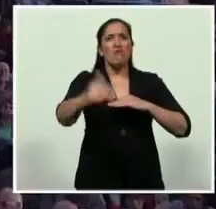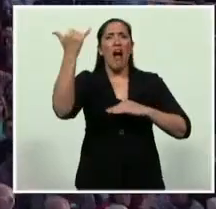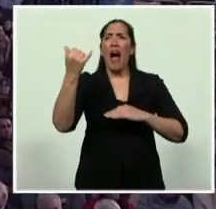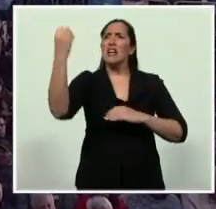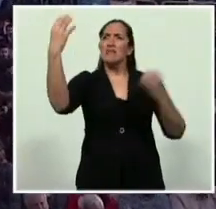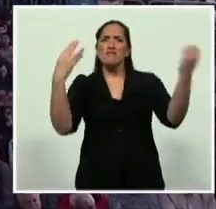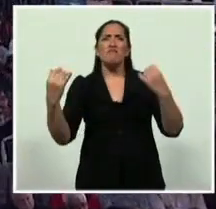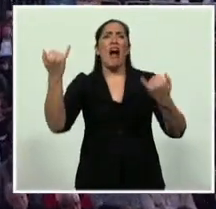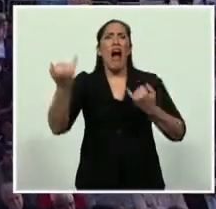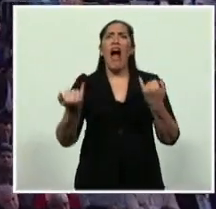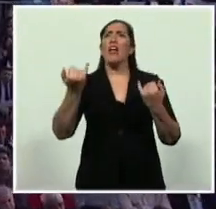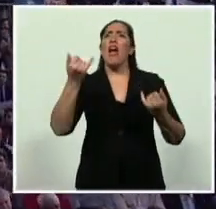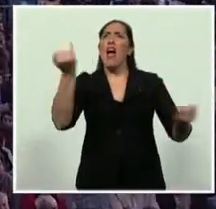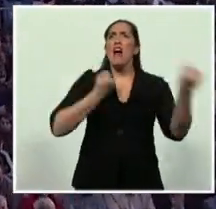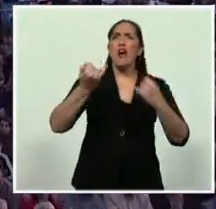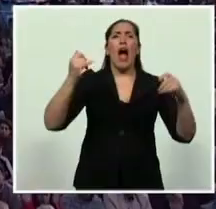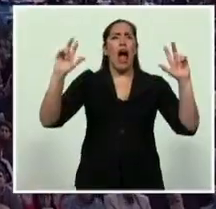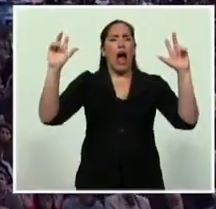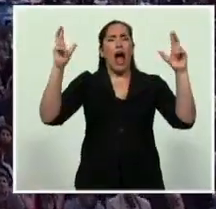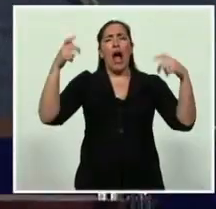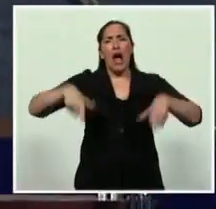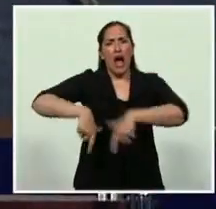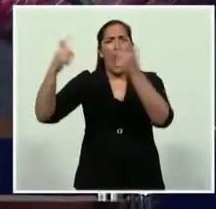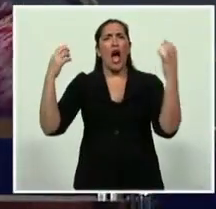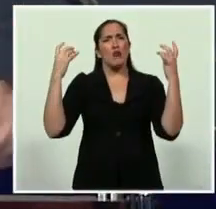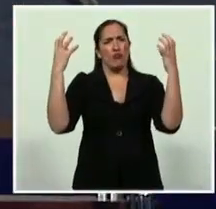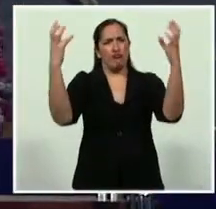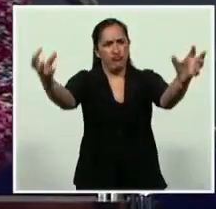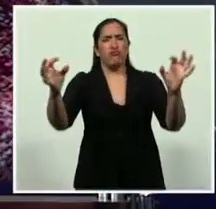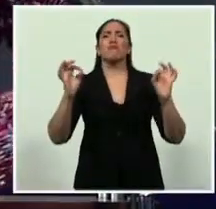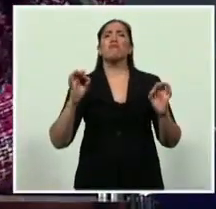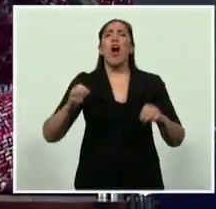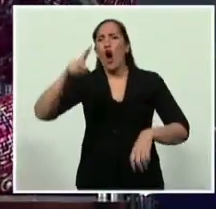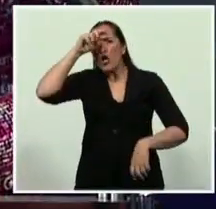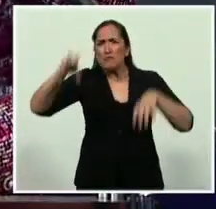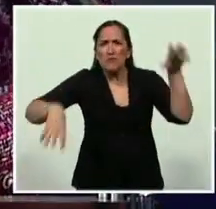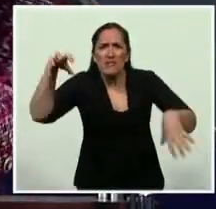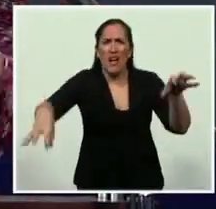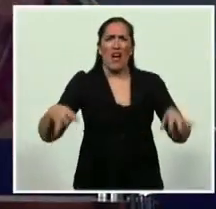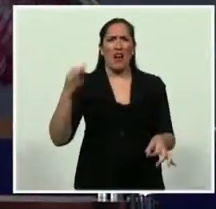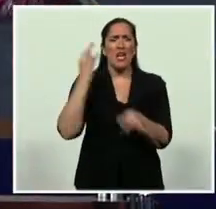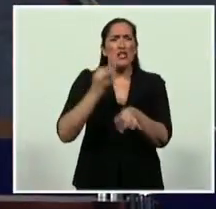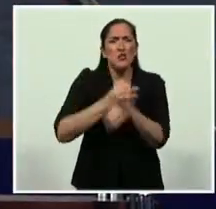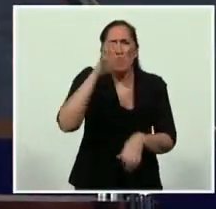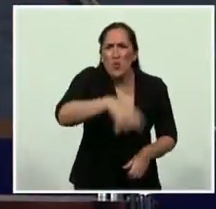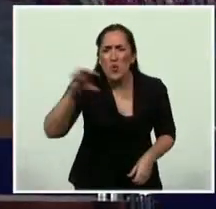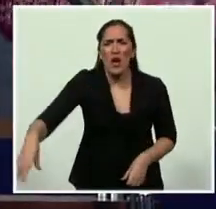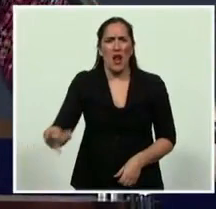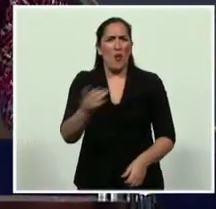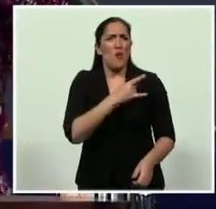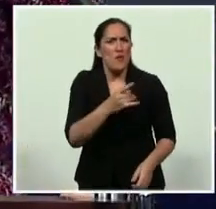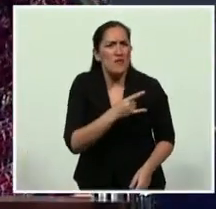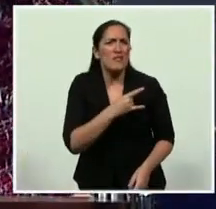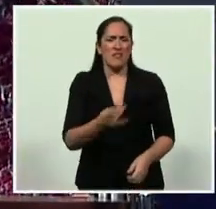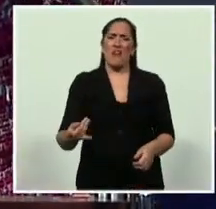señalizado, con árboles a los costados, con hospitales, con escuelas, con